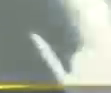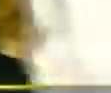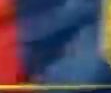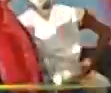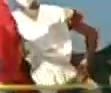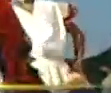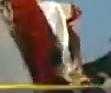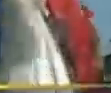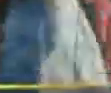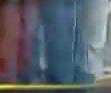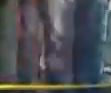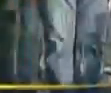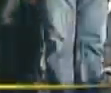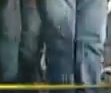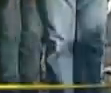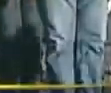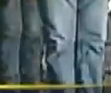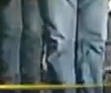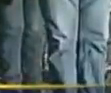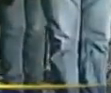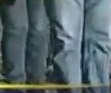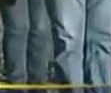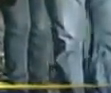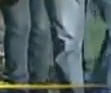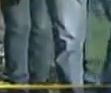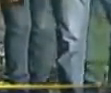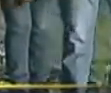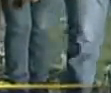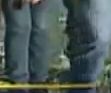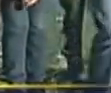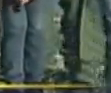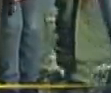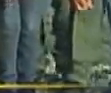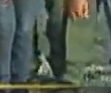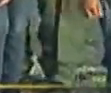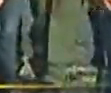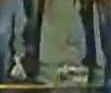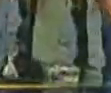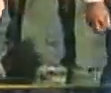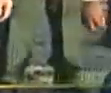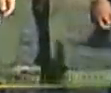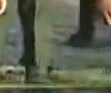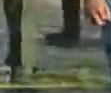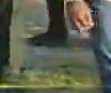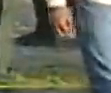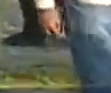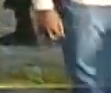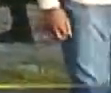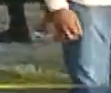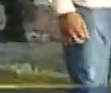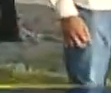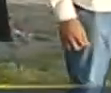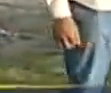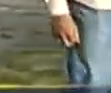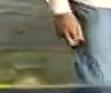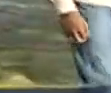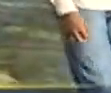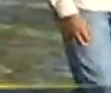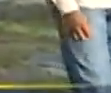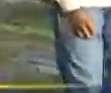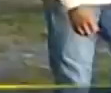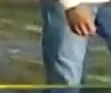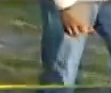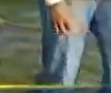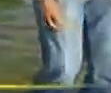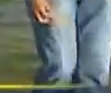ese sentimiento de agradecimiento con el gobierno bolivariano. Allí vemos también a las niñas y niños de esta